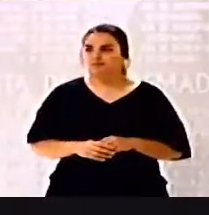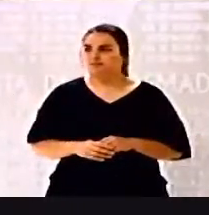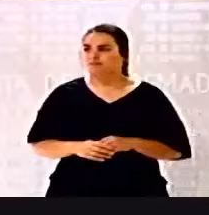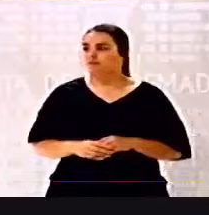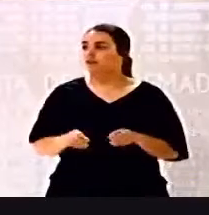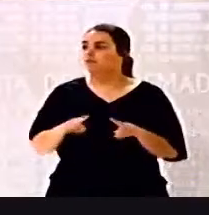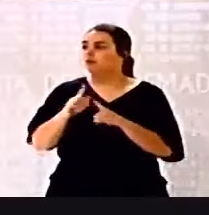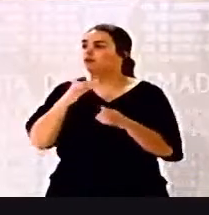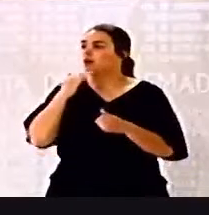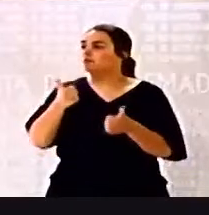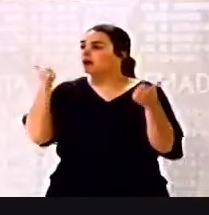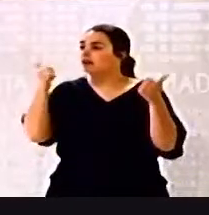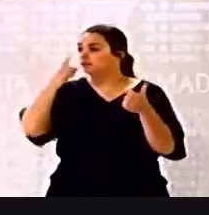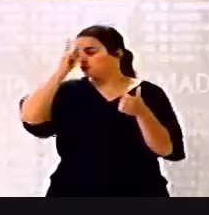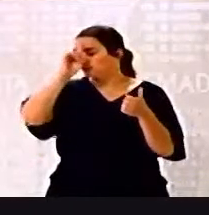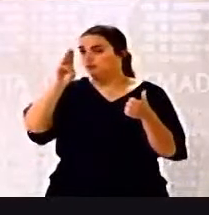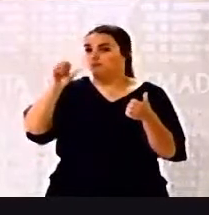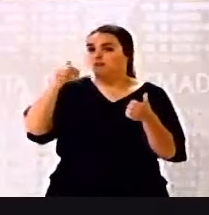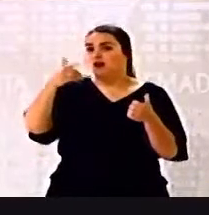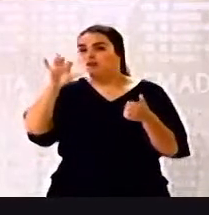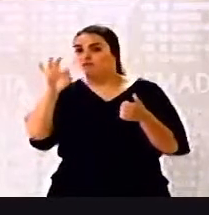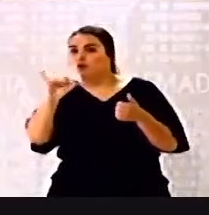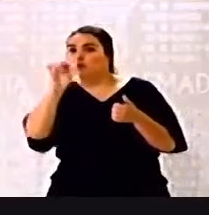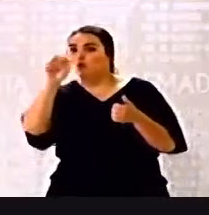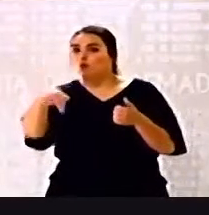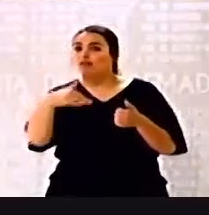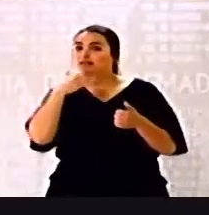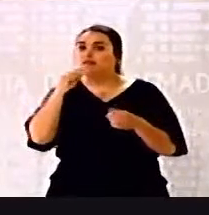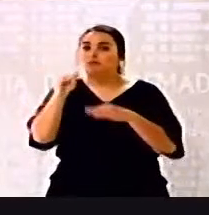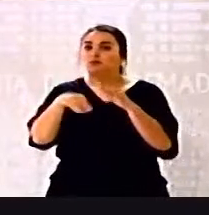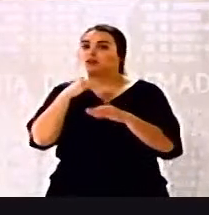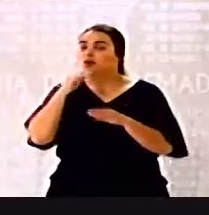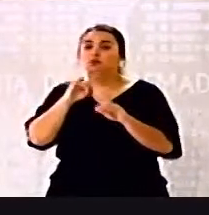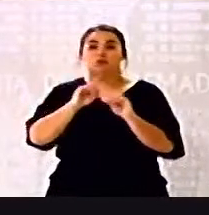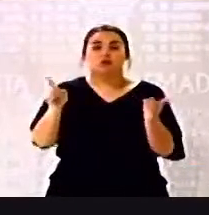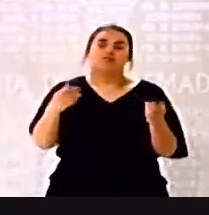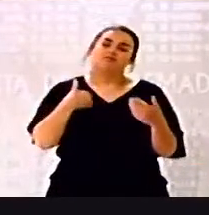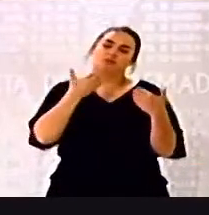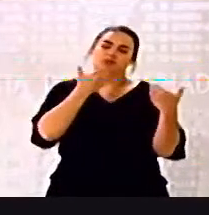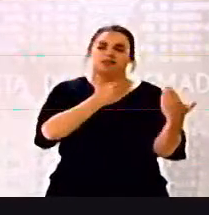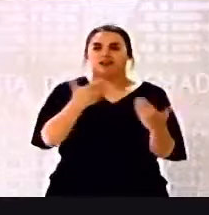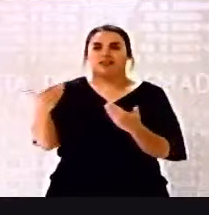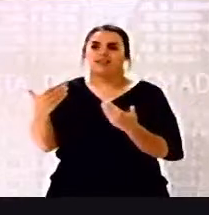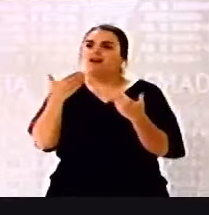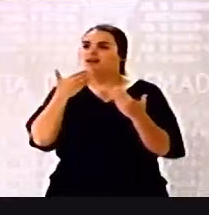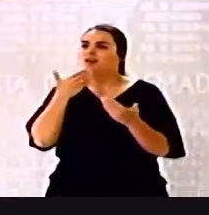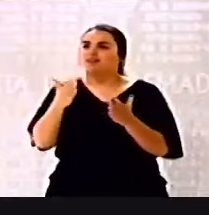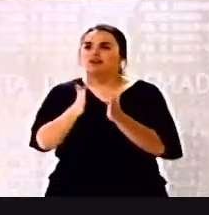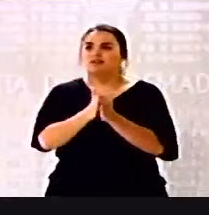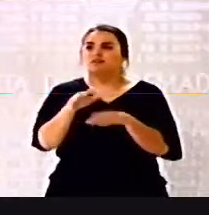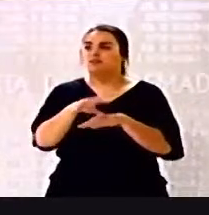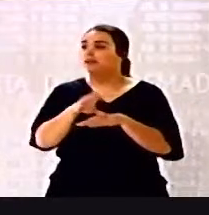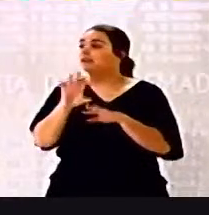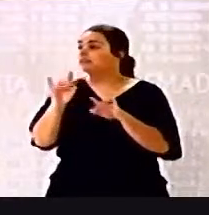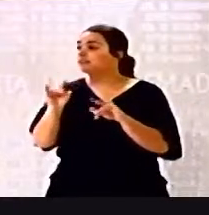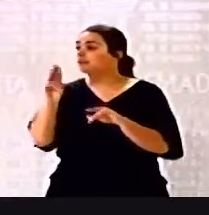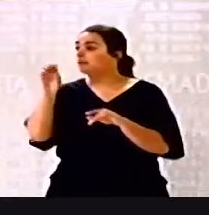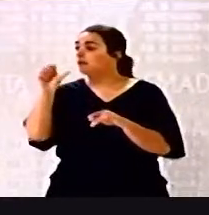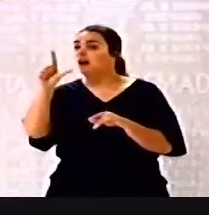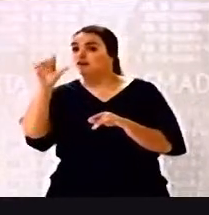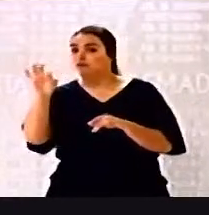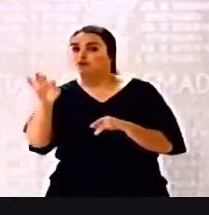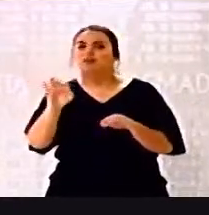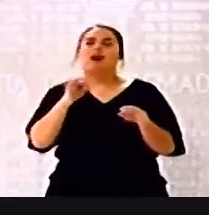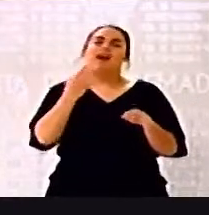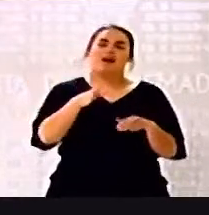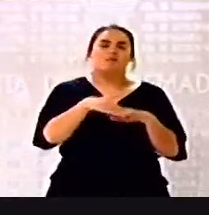¿Alguna pregunta más? No sé si Pablo o Juan, que no han preguntado, quieren preguntar algo. ¿No? Pues muchísimas gracias, consejero. Sí, Pablo creo que ¿Pablo? está. Sí.